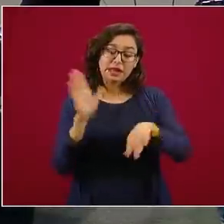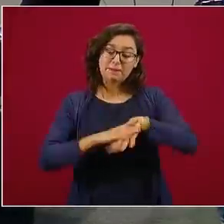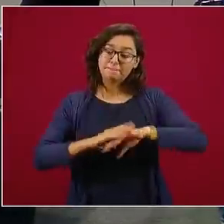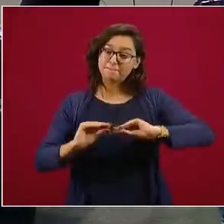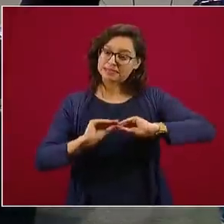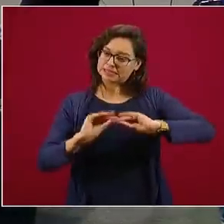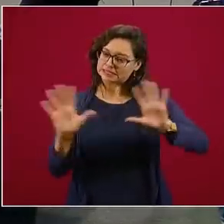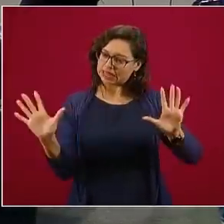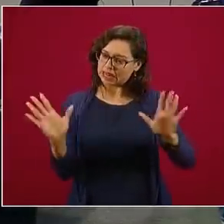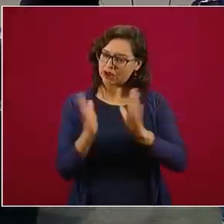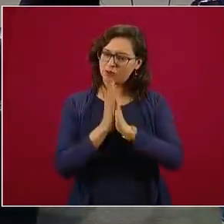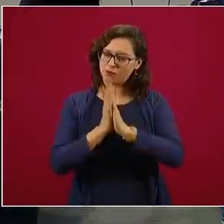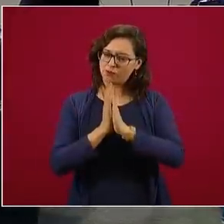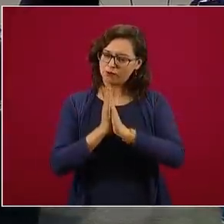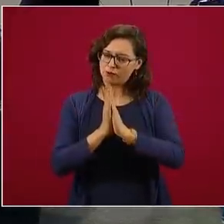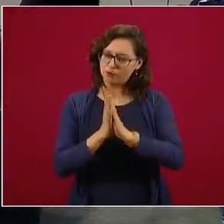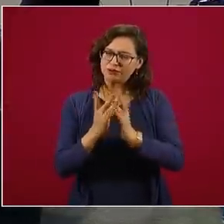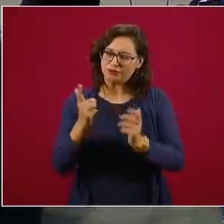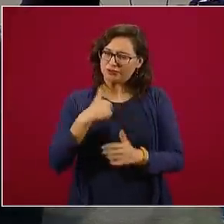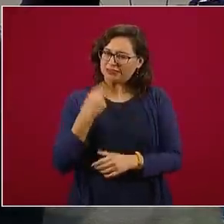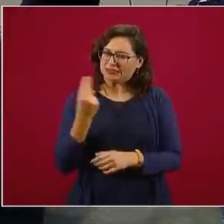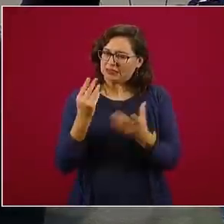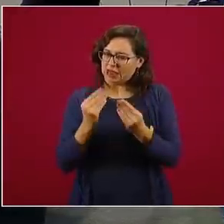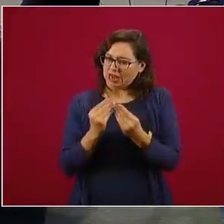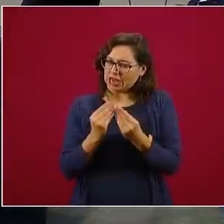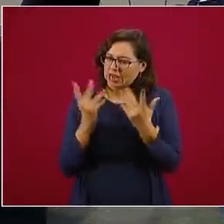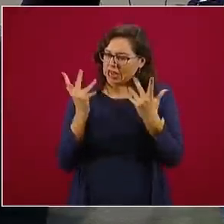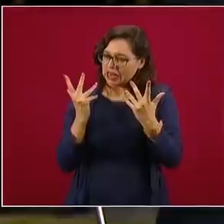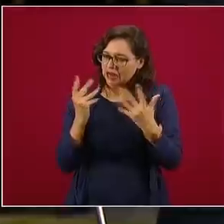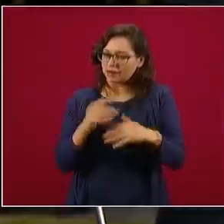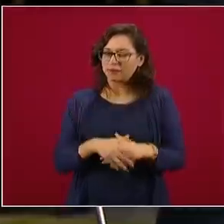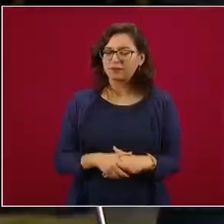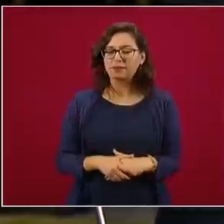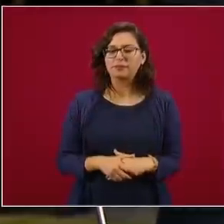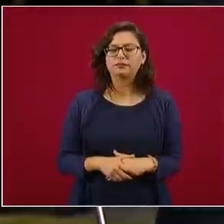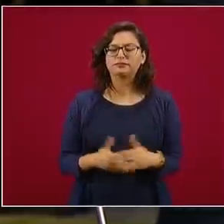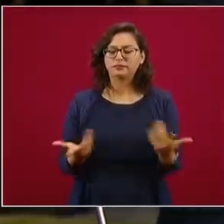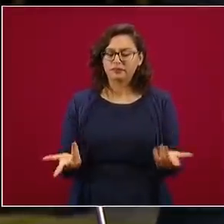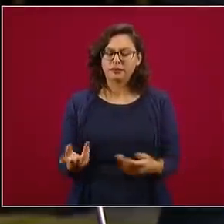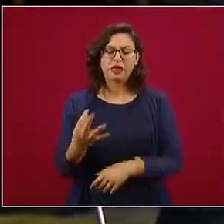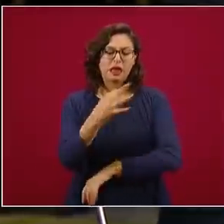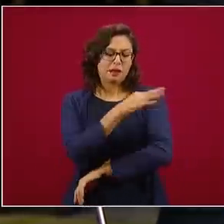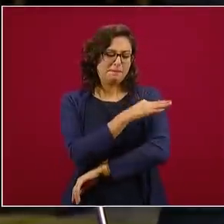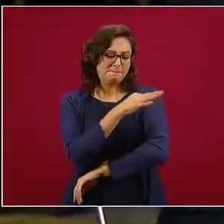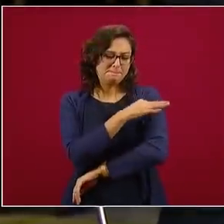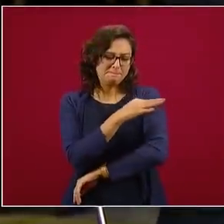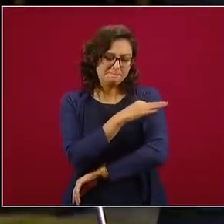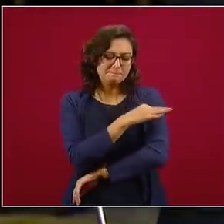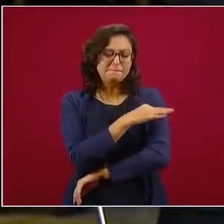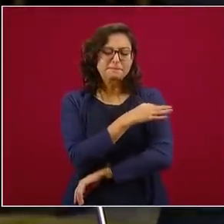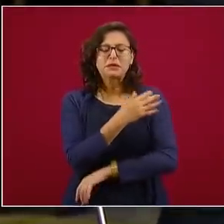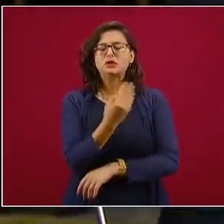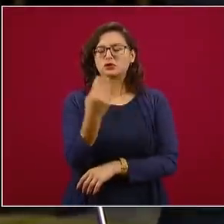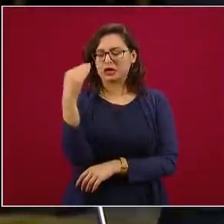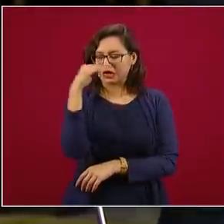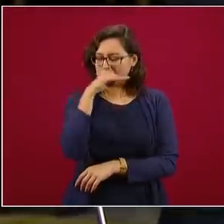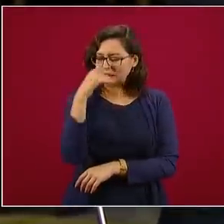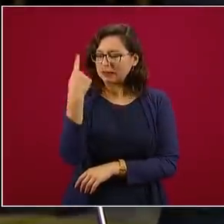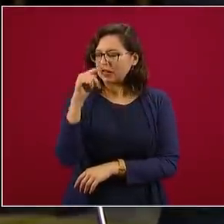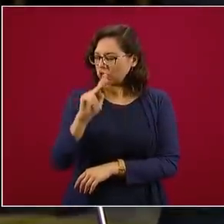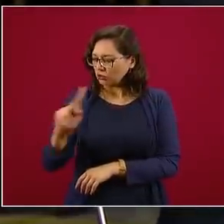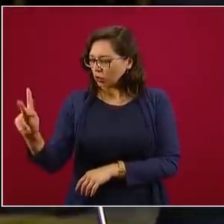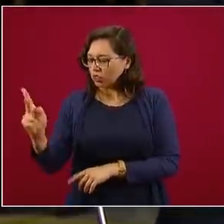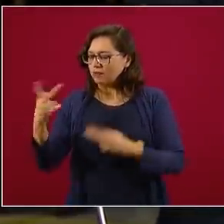cuánto en promedio va a costar cada vacuna. Entiendo la parte de gratuita y de acceso universal. ¿Cuánto costará